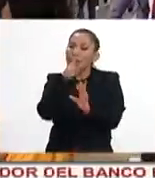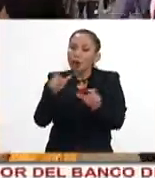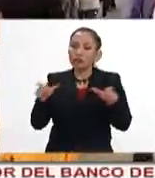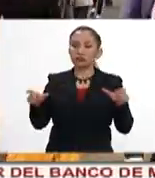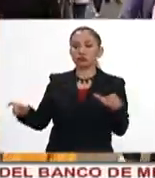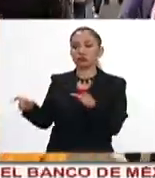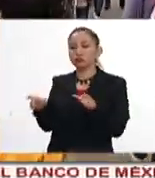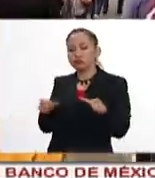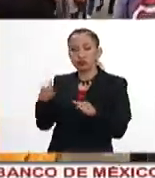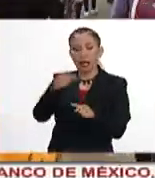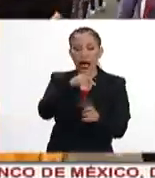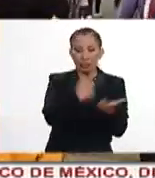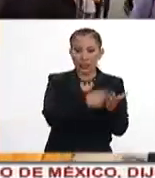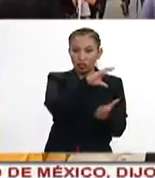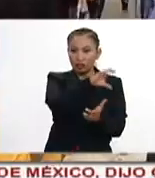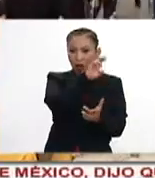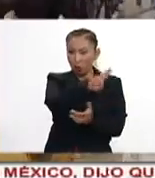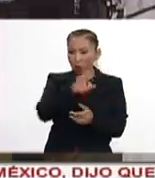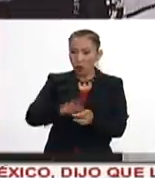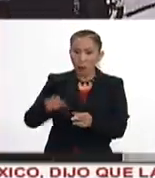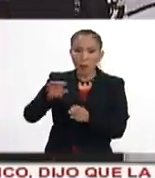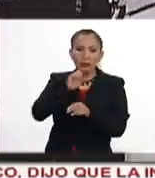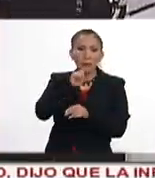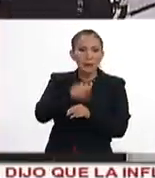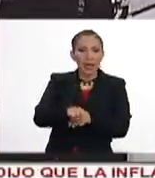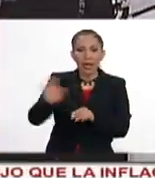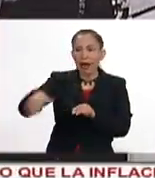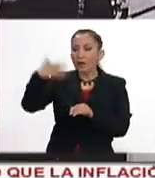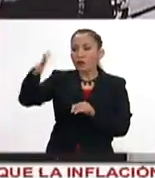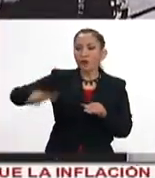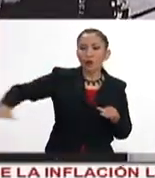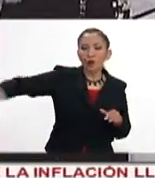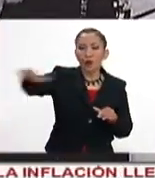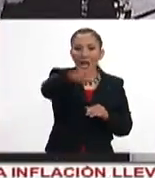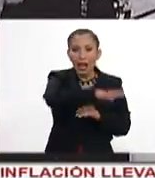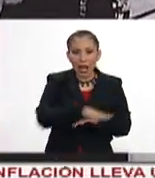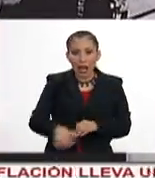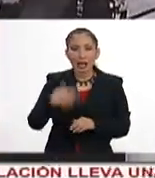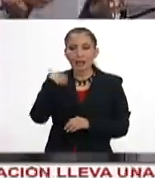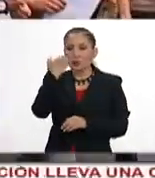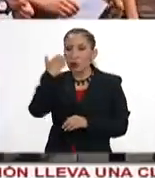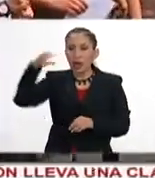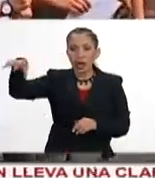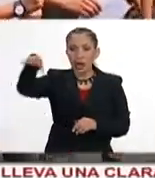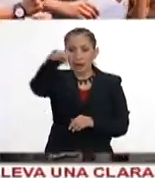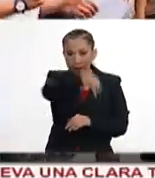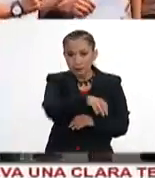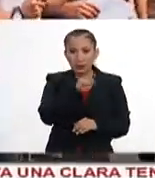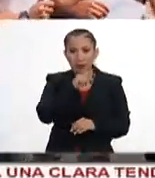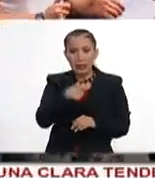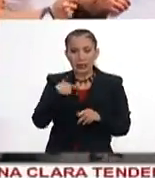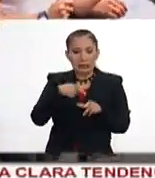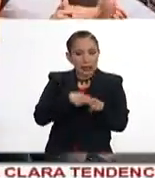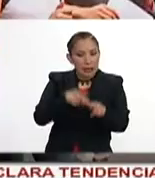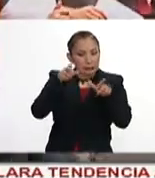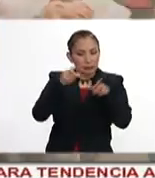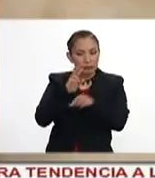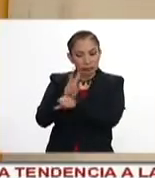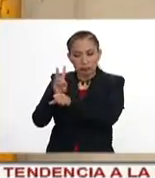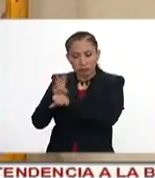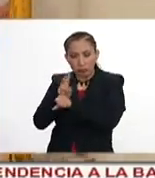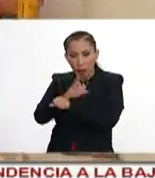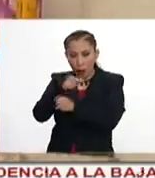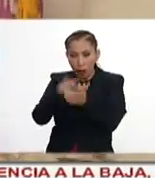seguridad, tanto en Ciudad Universitaria, en CEU, como en el resto de sus campus. Entre ellas están mantener la vigilancia permanente